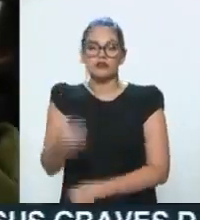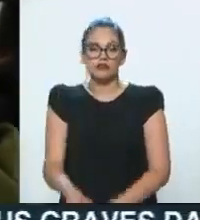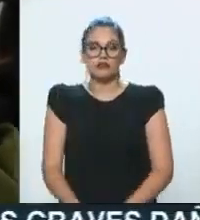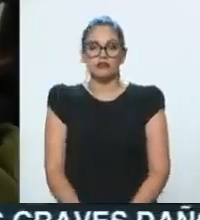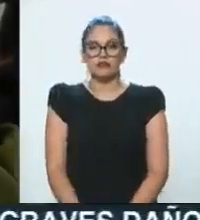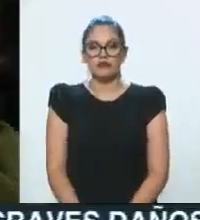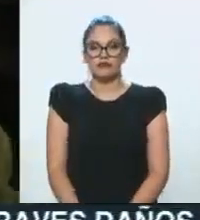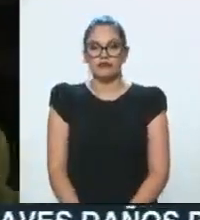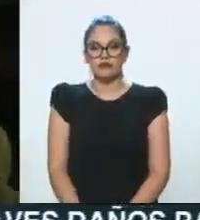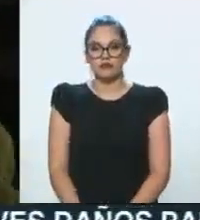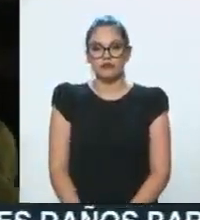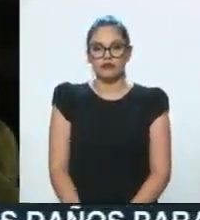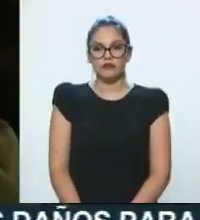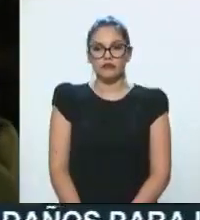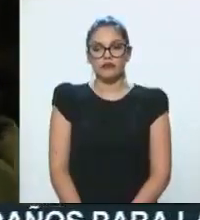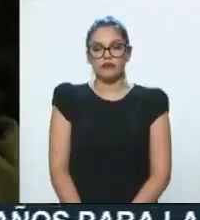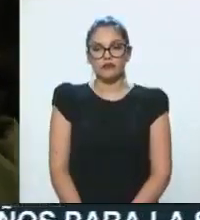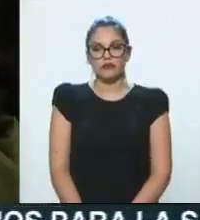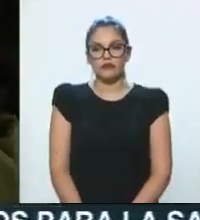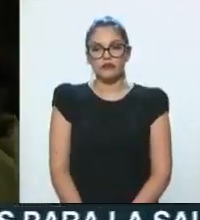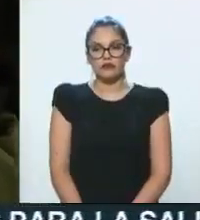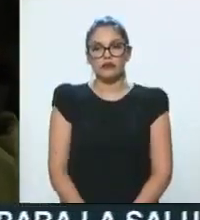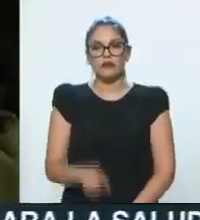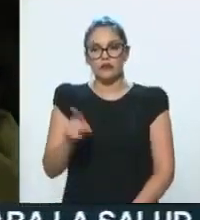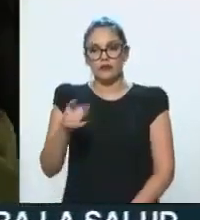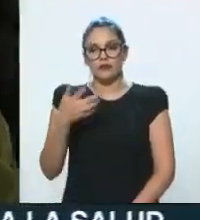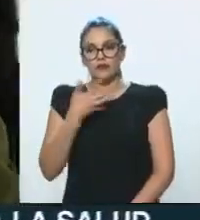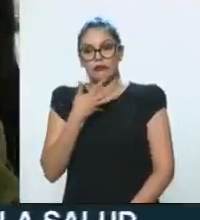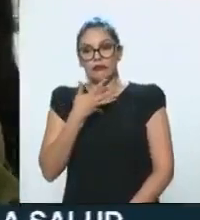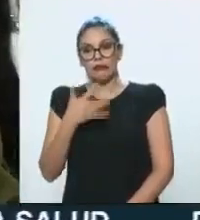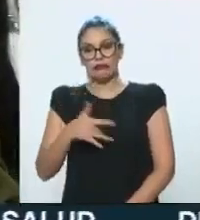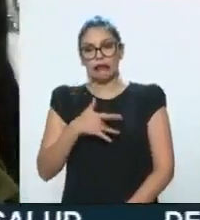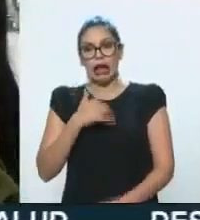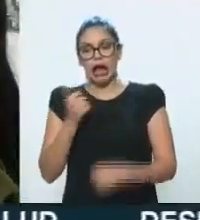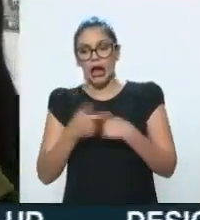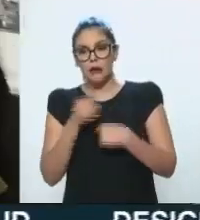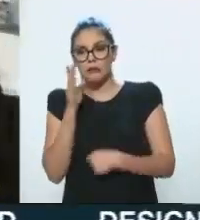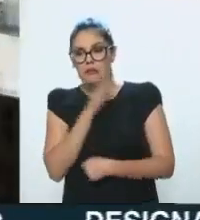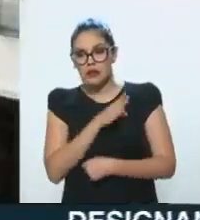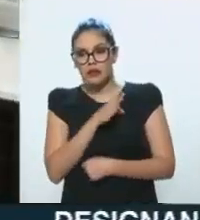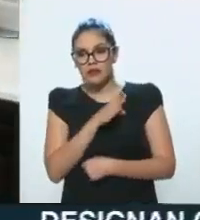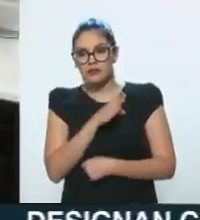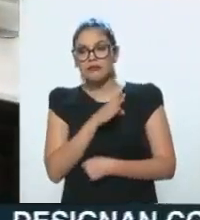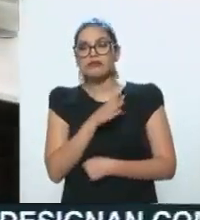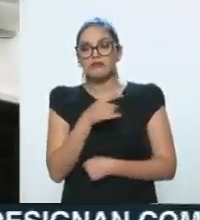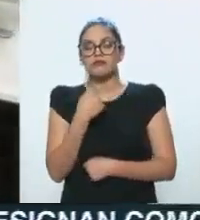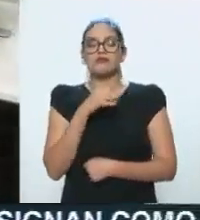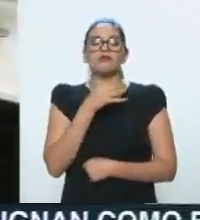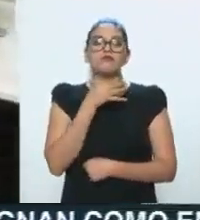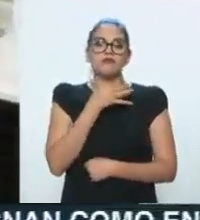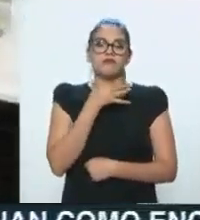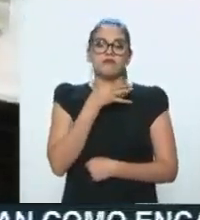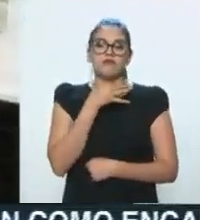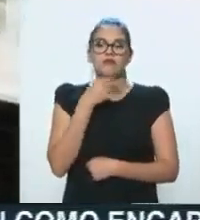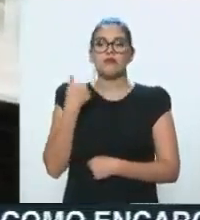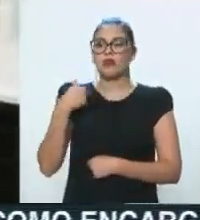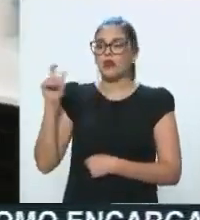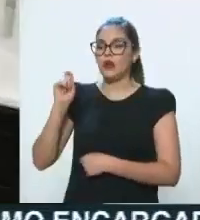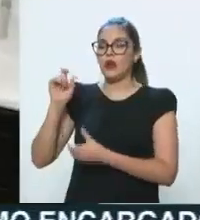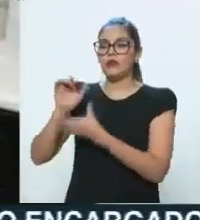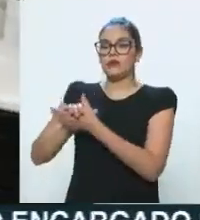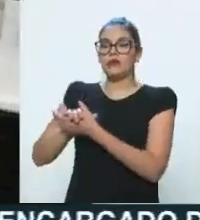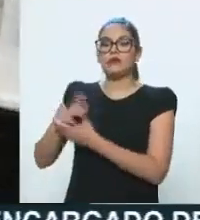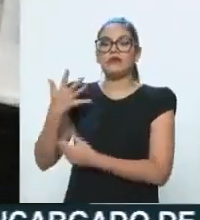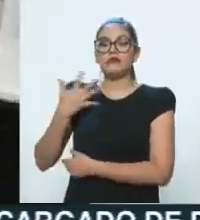¿Tienes síntomas, Nayeli? Dolor de garganta, no, pero mi pareja está... ¿Estuviste con alguien positivo? Muy bien.